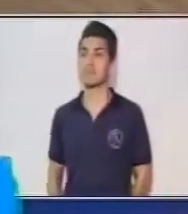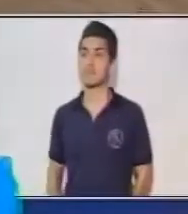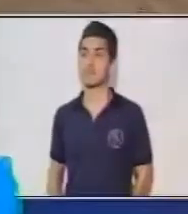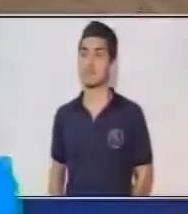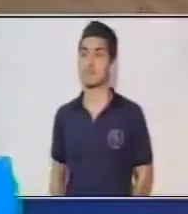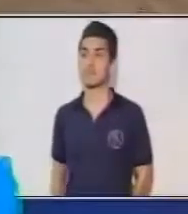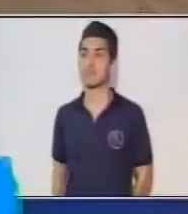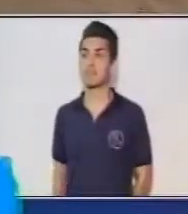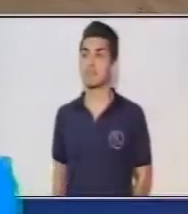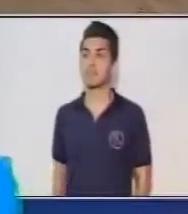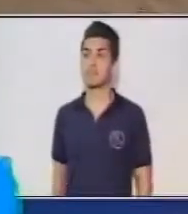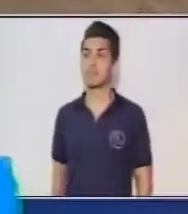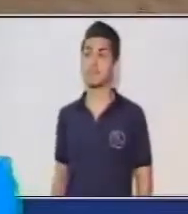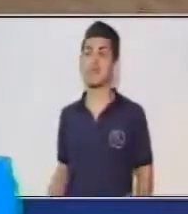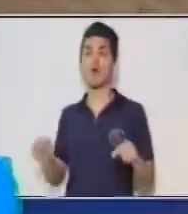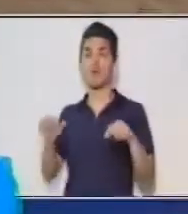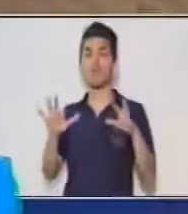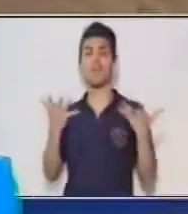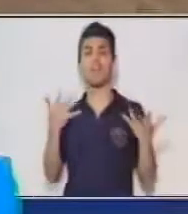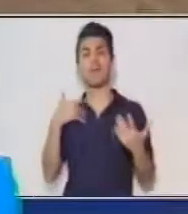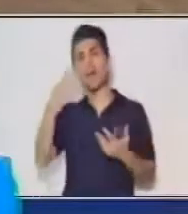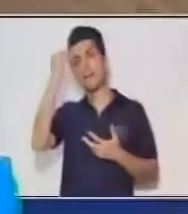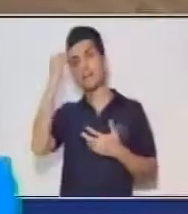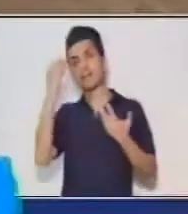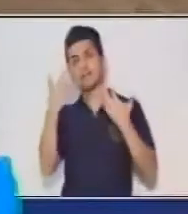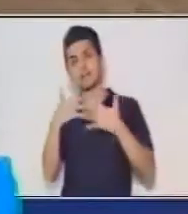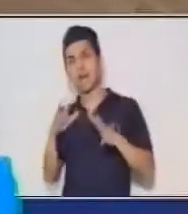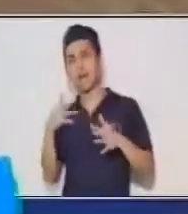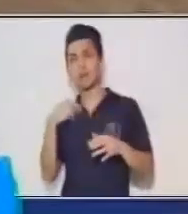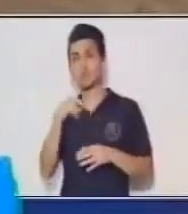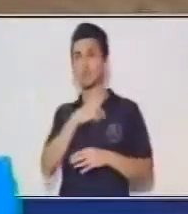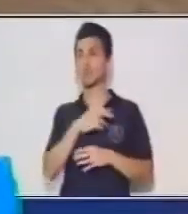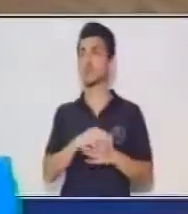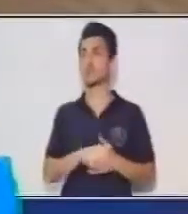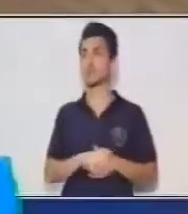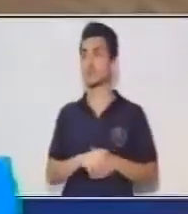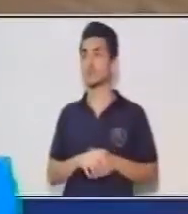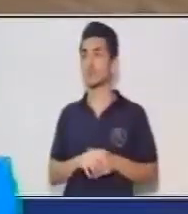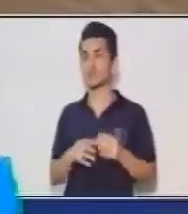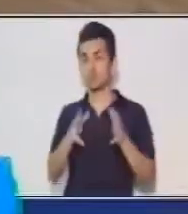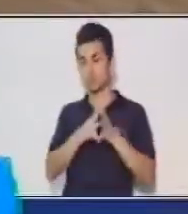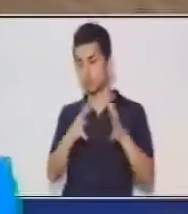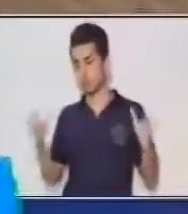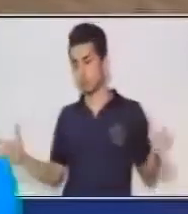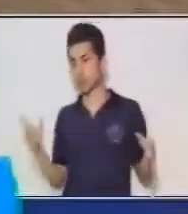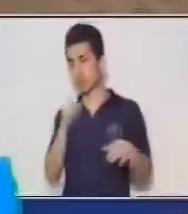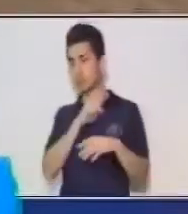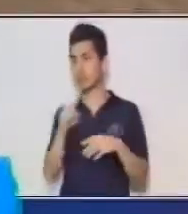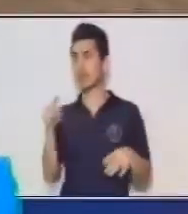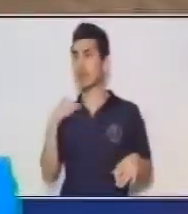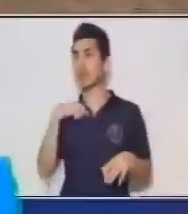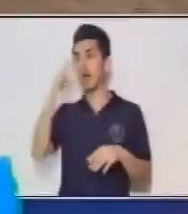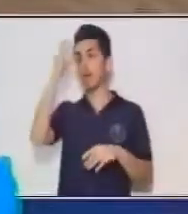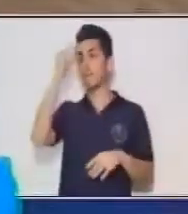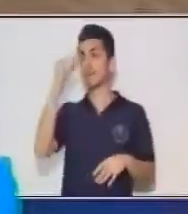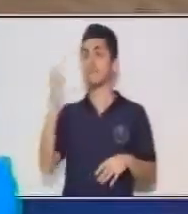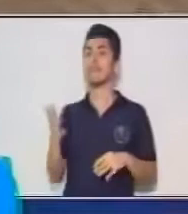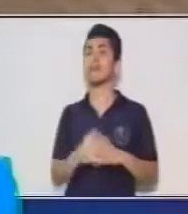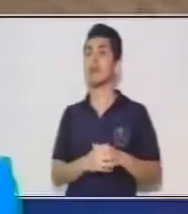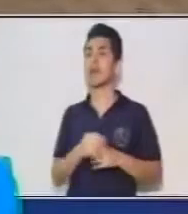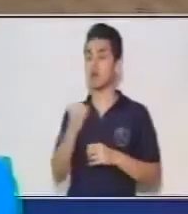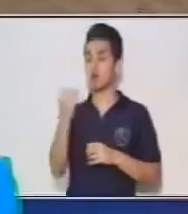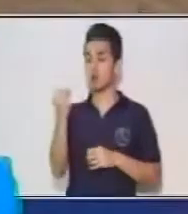compartir el día de hoy qué aprendimos nosotros. En toda esta semana hemos aprendido